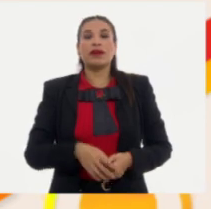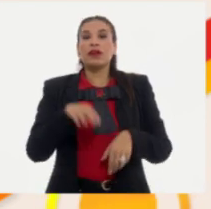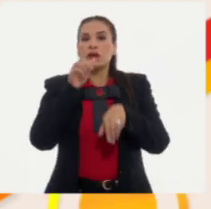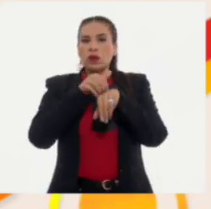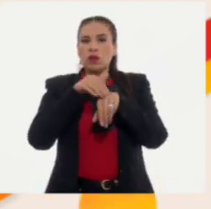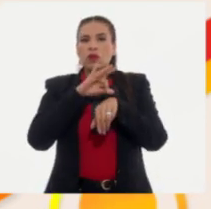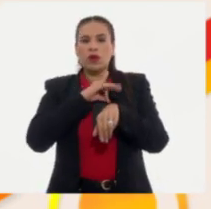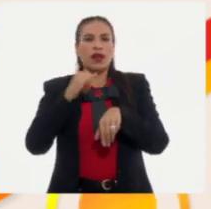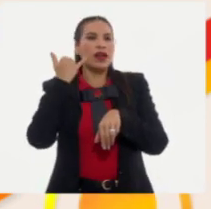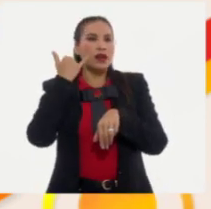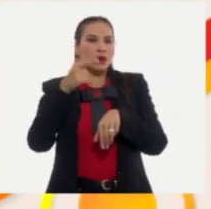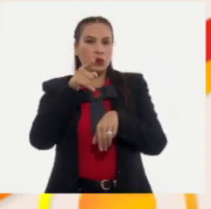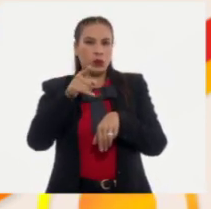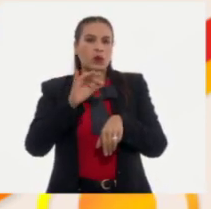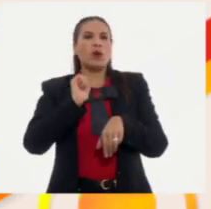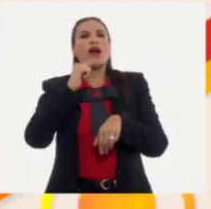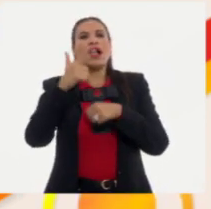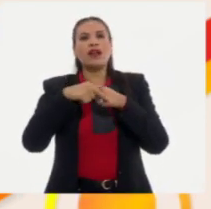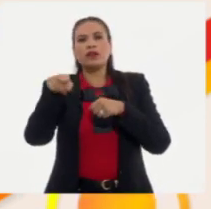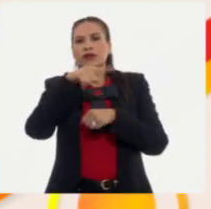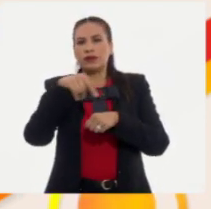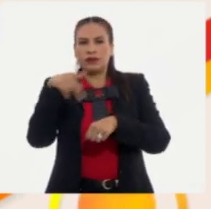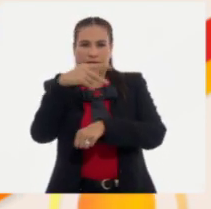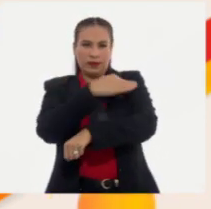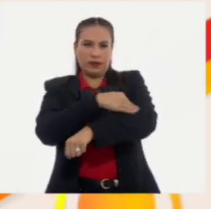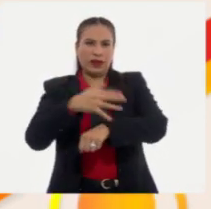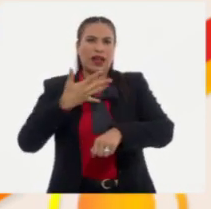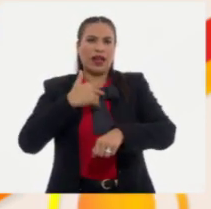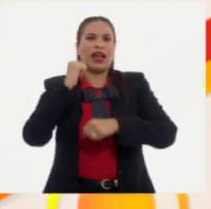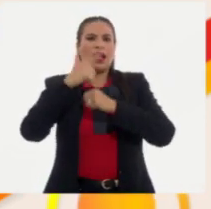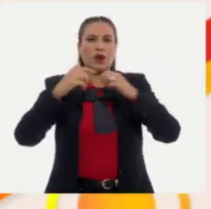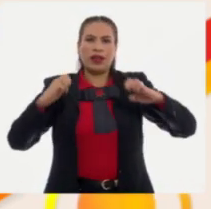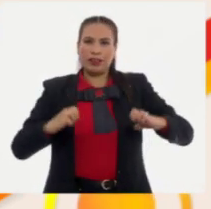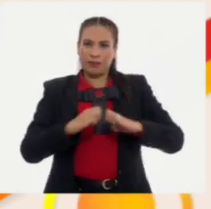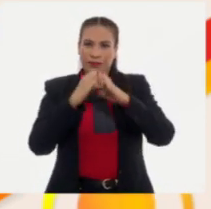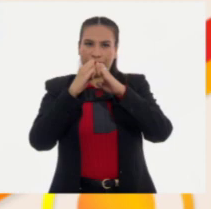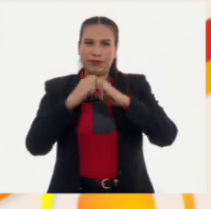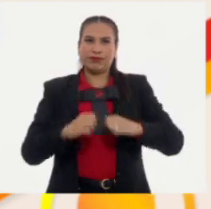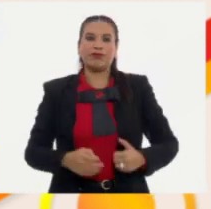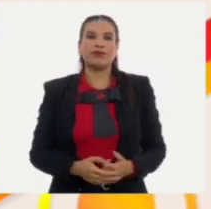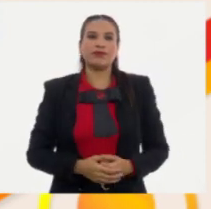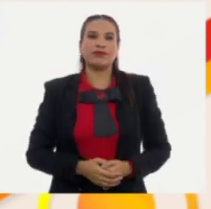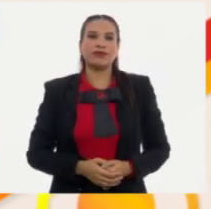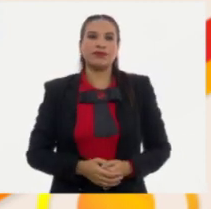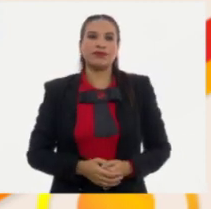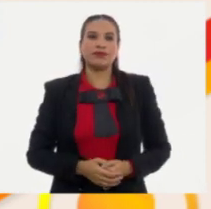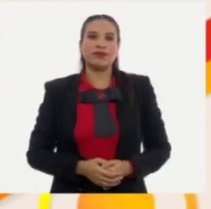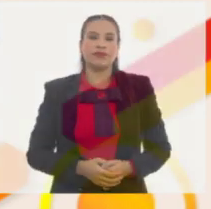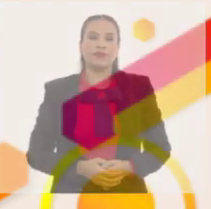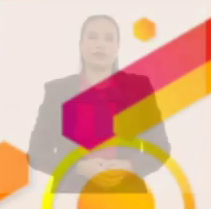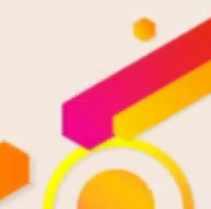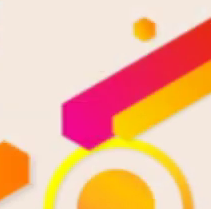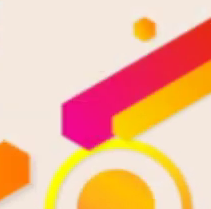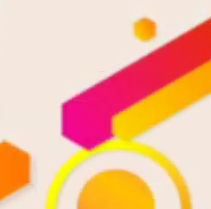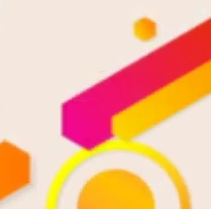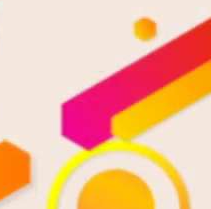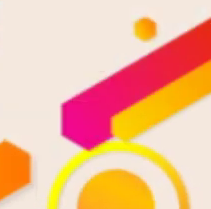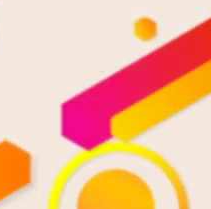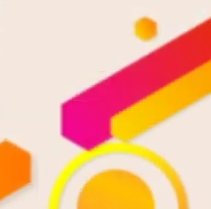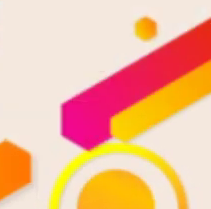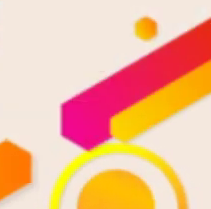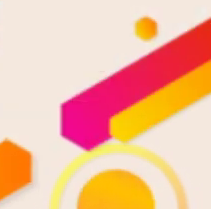número puedes llamar cuando tú o alguien cerca de ti tenga una emergencia.